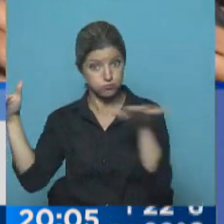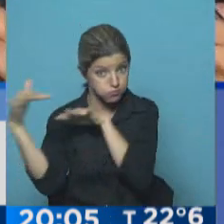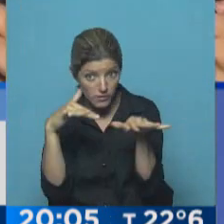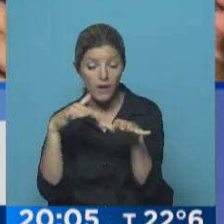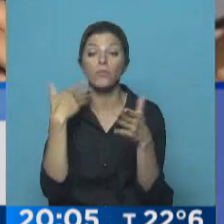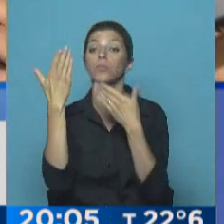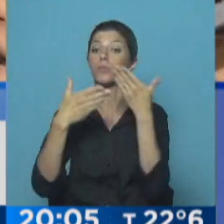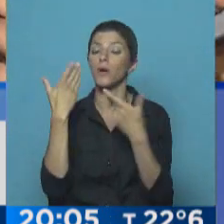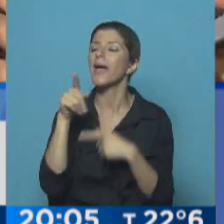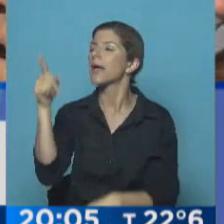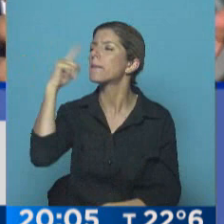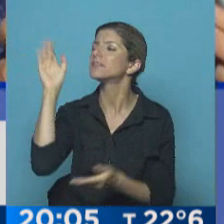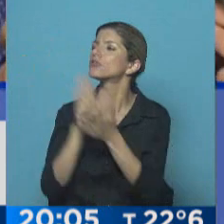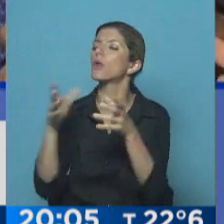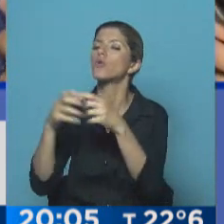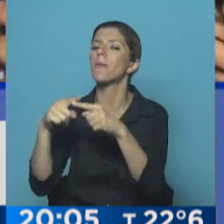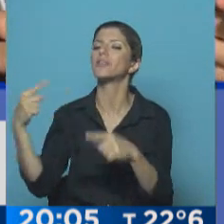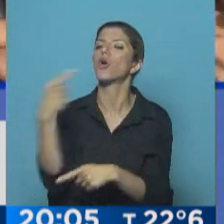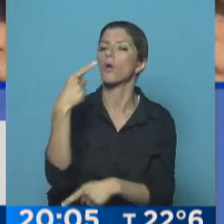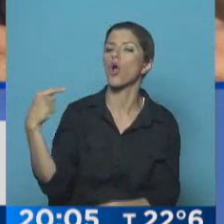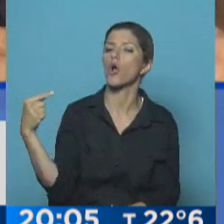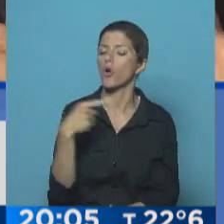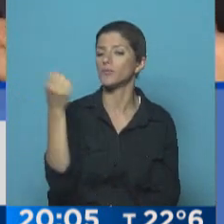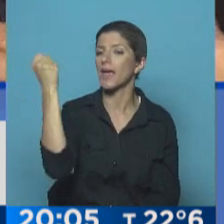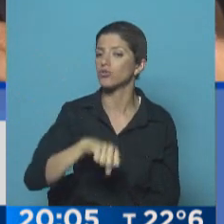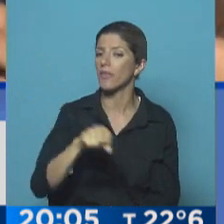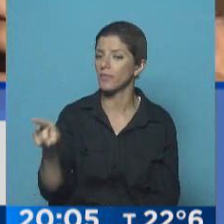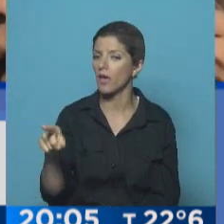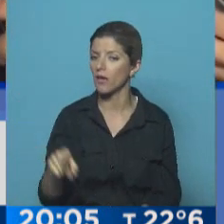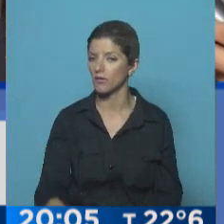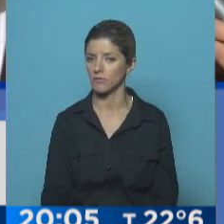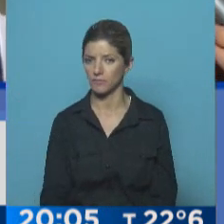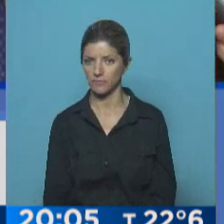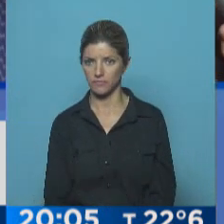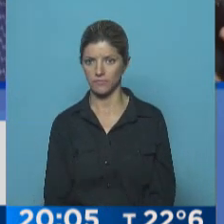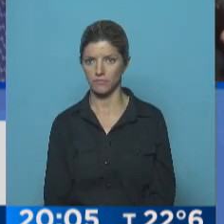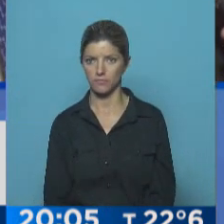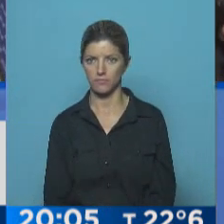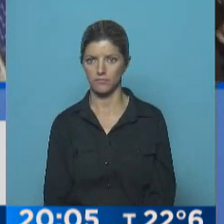la decisión de la oposición de no presentarse en el recinto? ¿Diputados para poder aprobar esto?